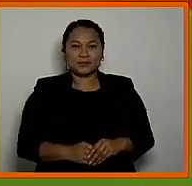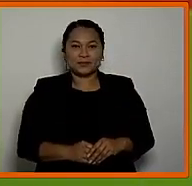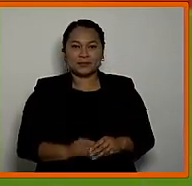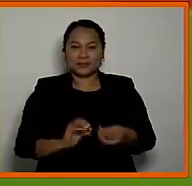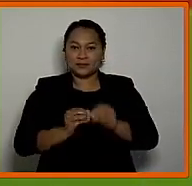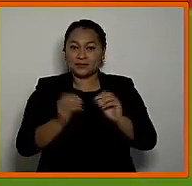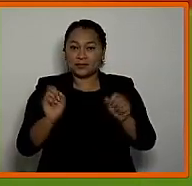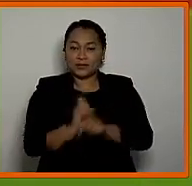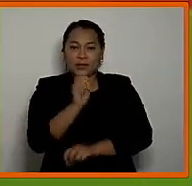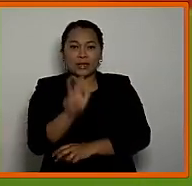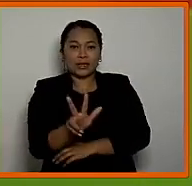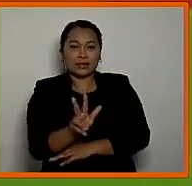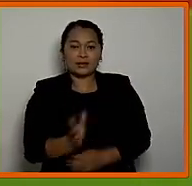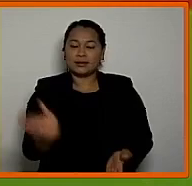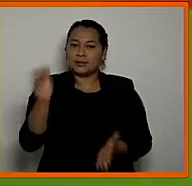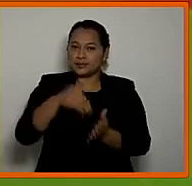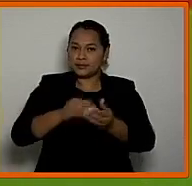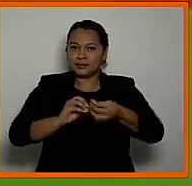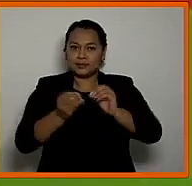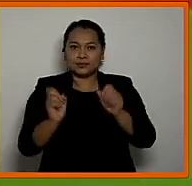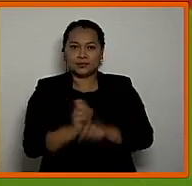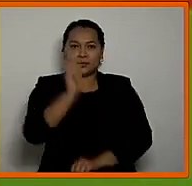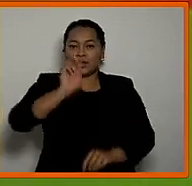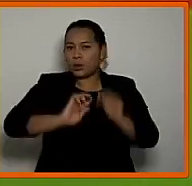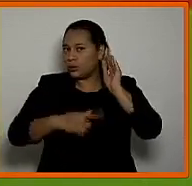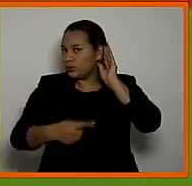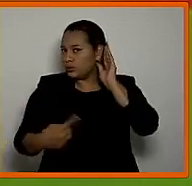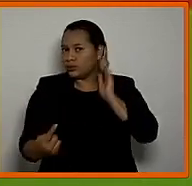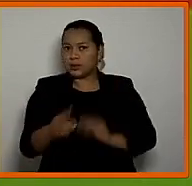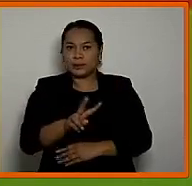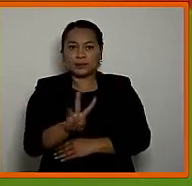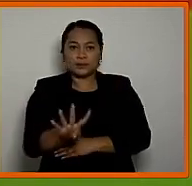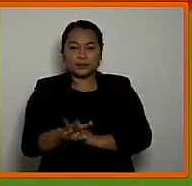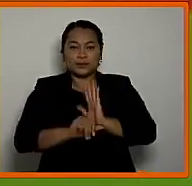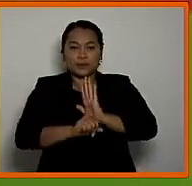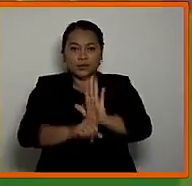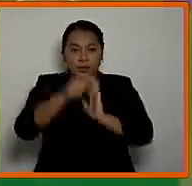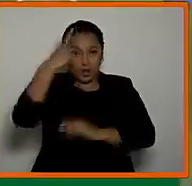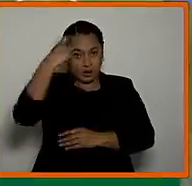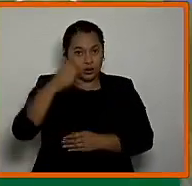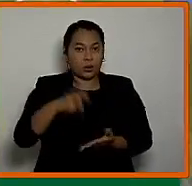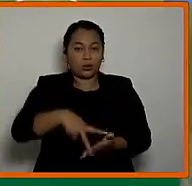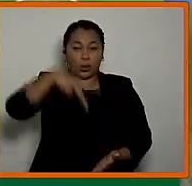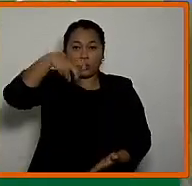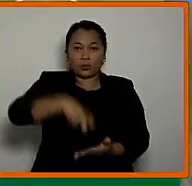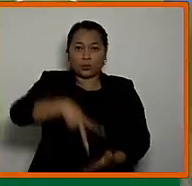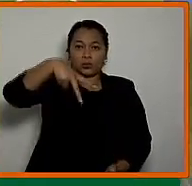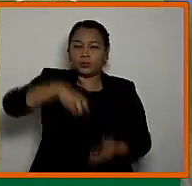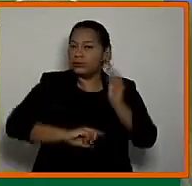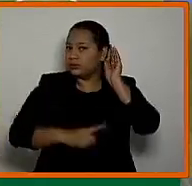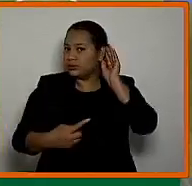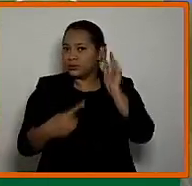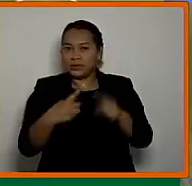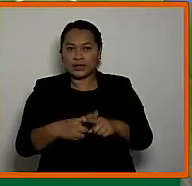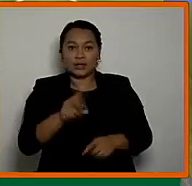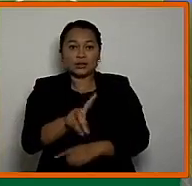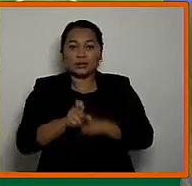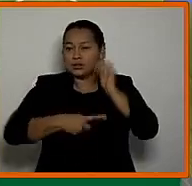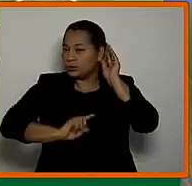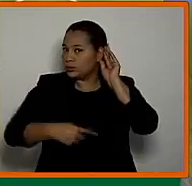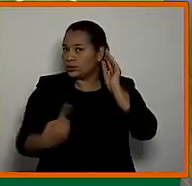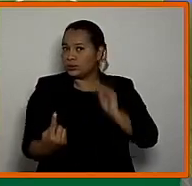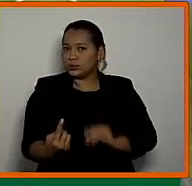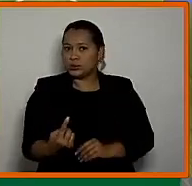porque este es el 3. Número favorecido para diario es el 24 con su símbolo de sueños sapo. Para Multi-X 2X y para más